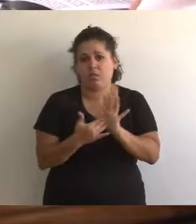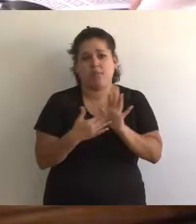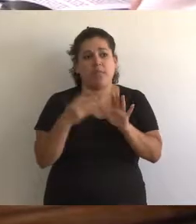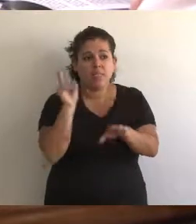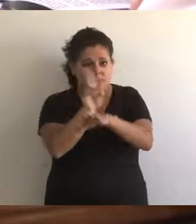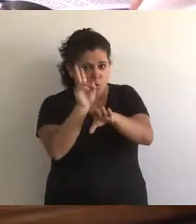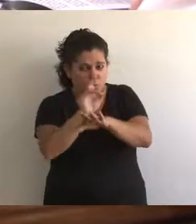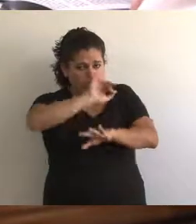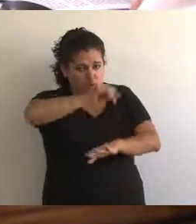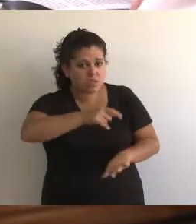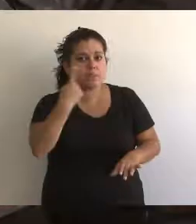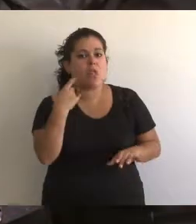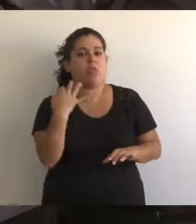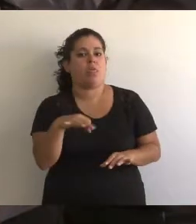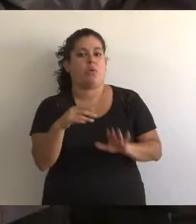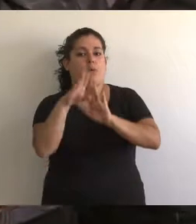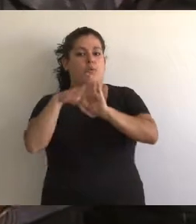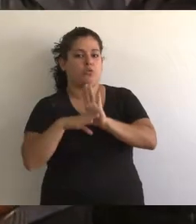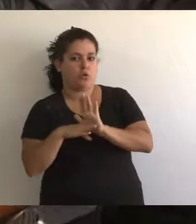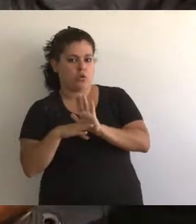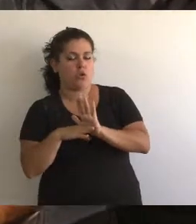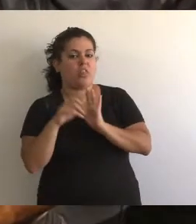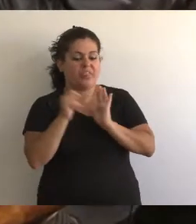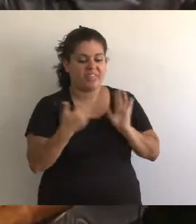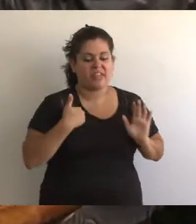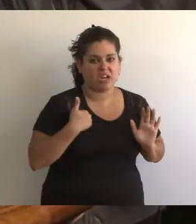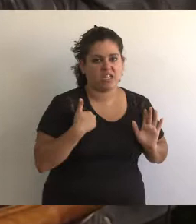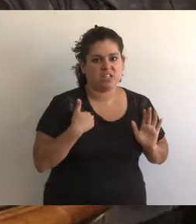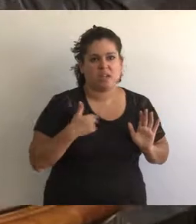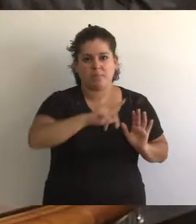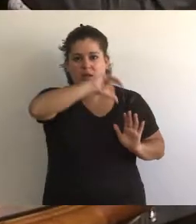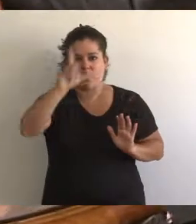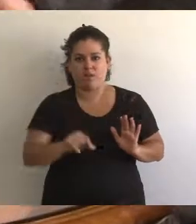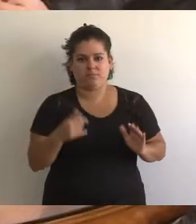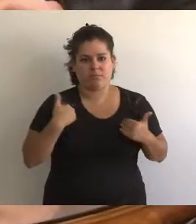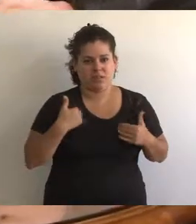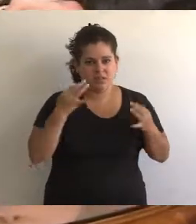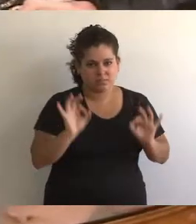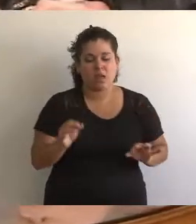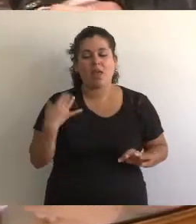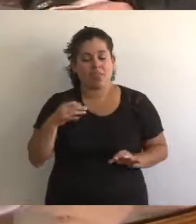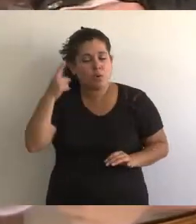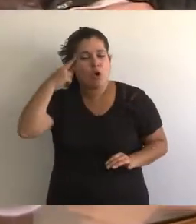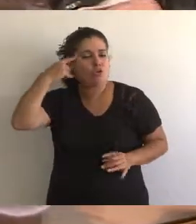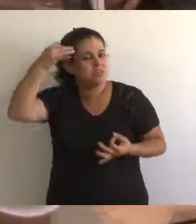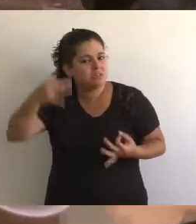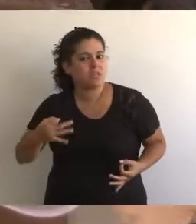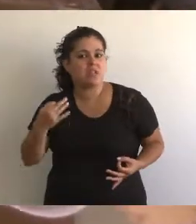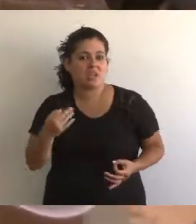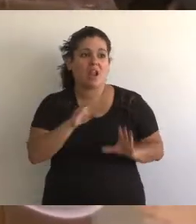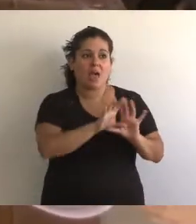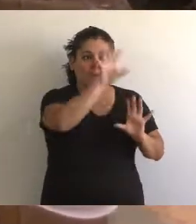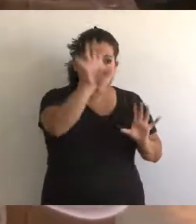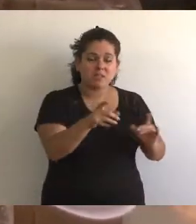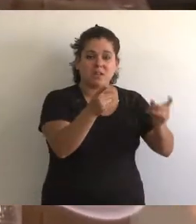que cuidarlo, pero también hay que establecer protocolos desde la Argentina para garantizar soberanía. Sí, claro, yo creo que hay que ser consciente de que las provincias